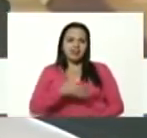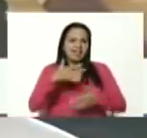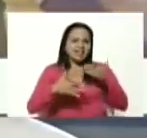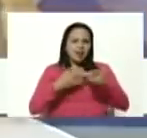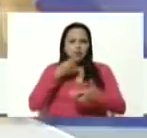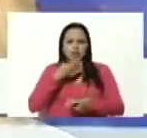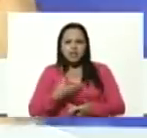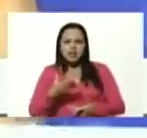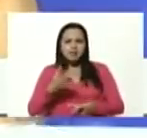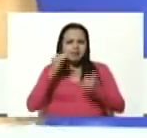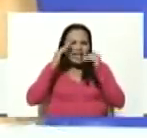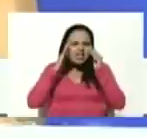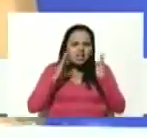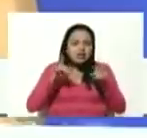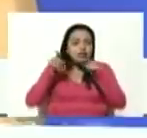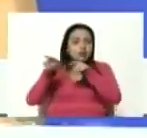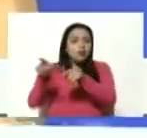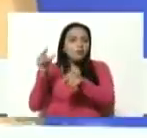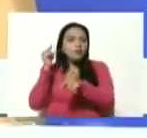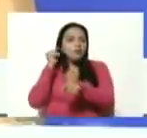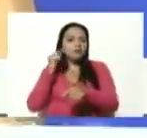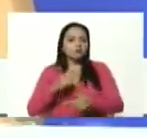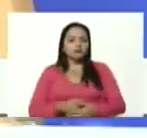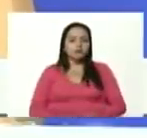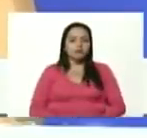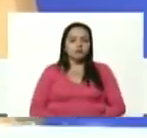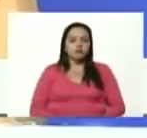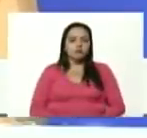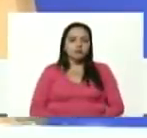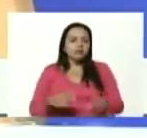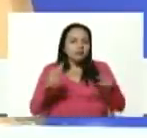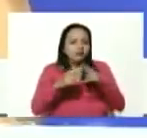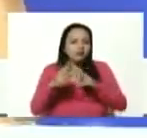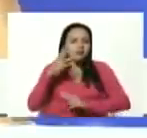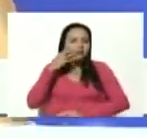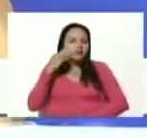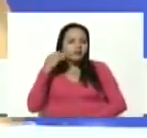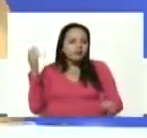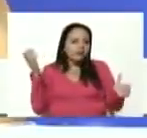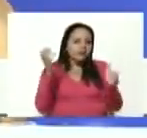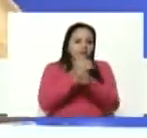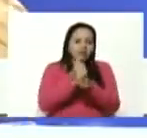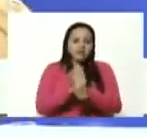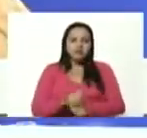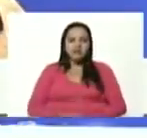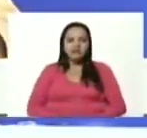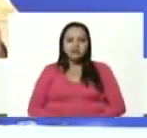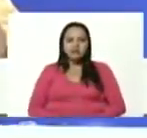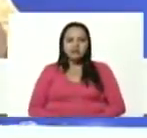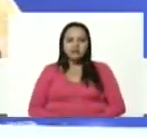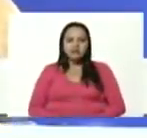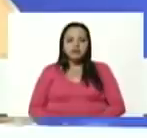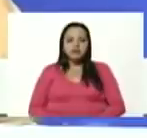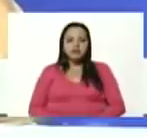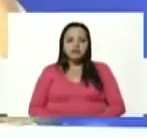para escucharlas a ellas, para escuchar sus experiencias, sus logros, para escuchar sus